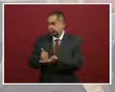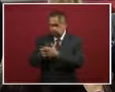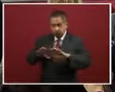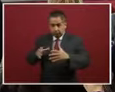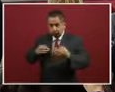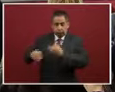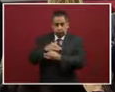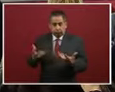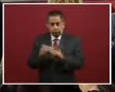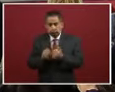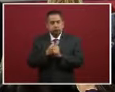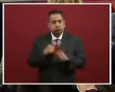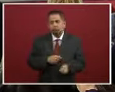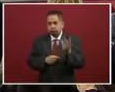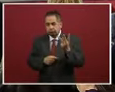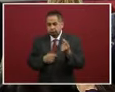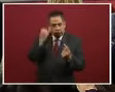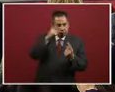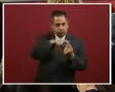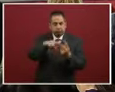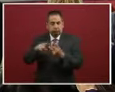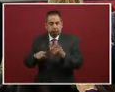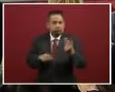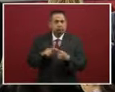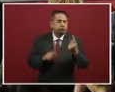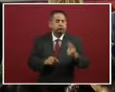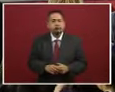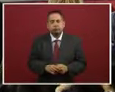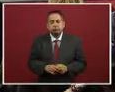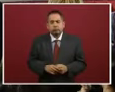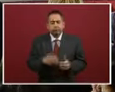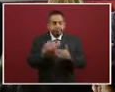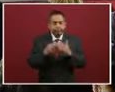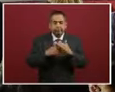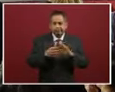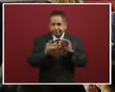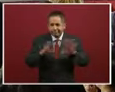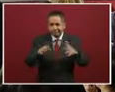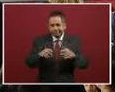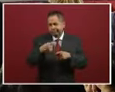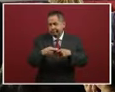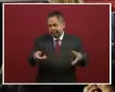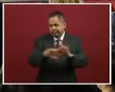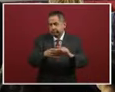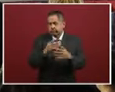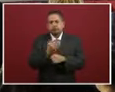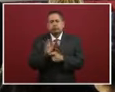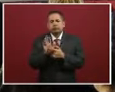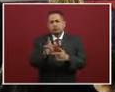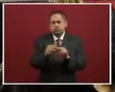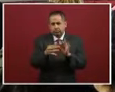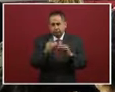organismos a partir de tres pilares que tenemos. No vamos a dar la explicación completa de toda la estrategia, solo es aquí la